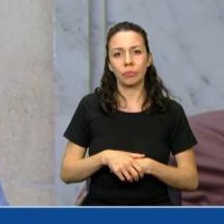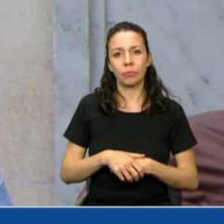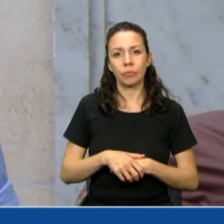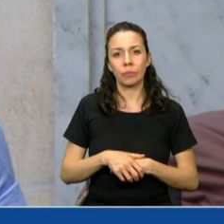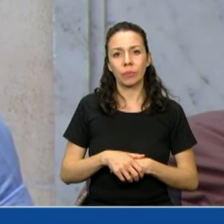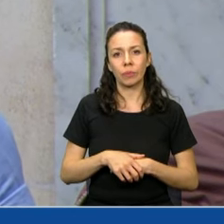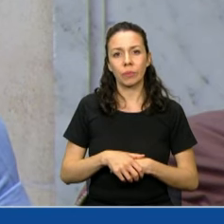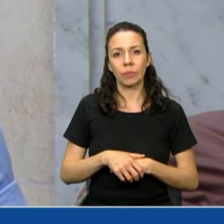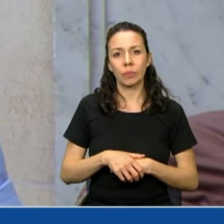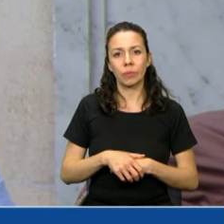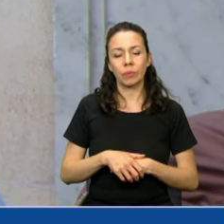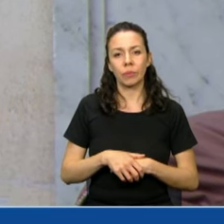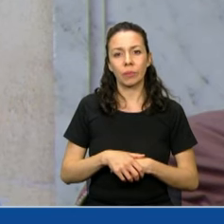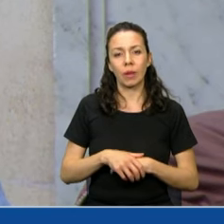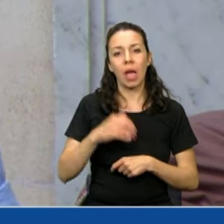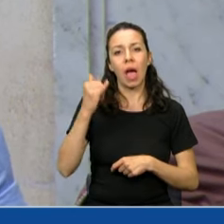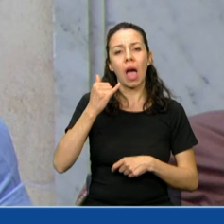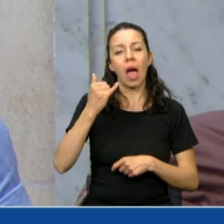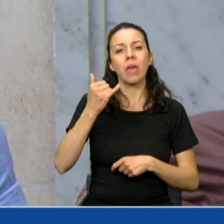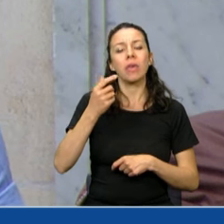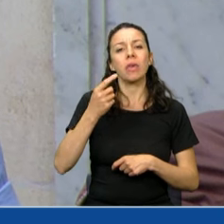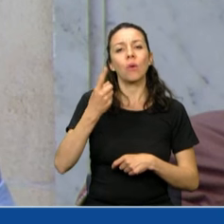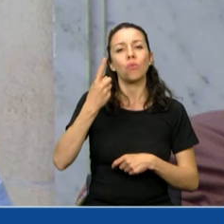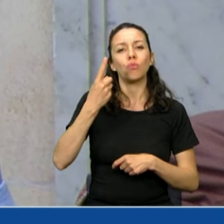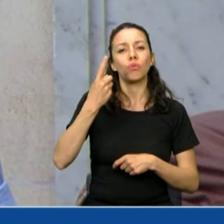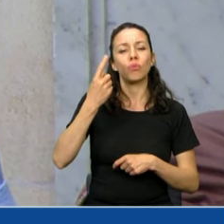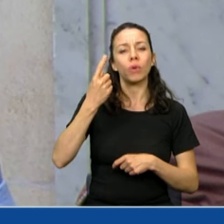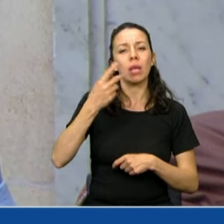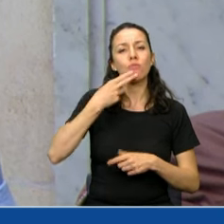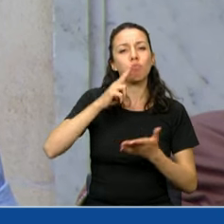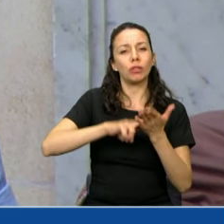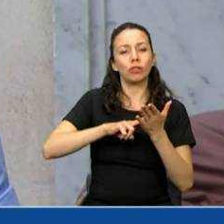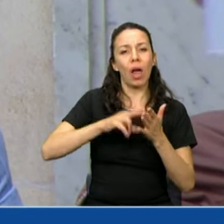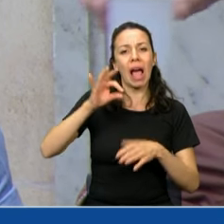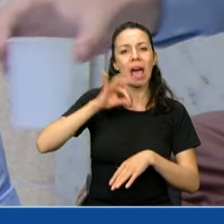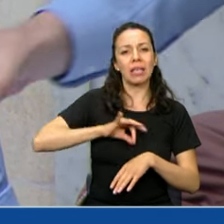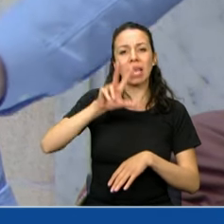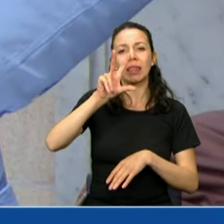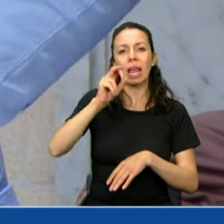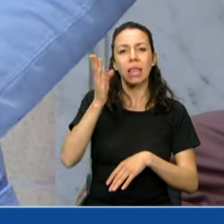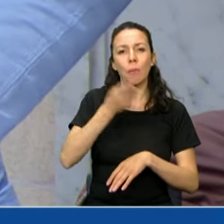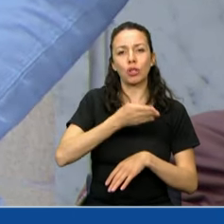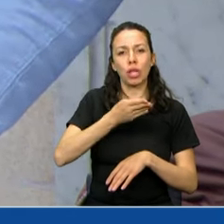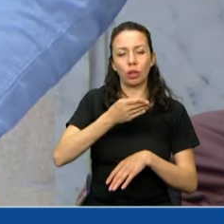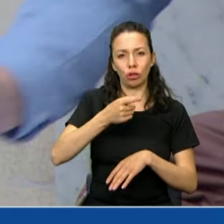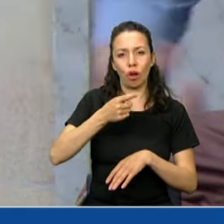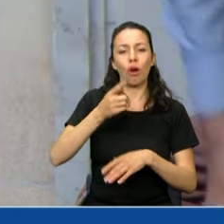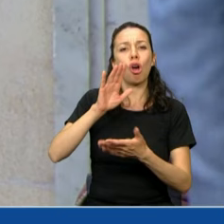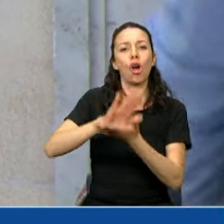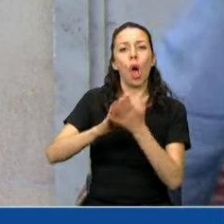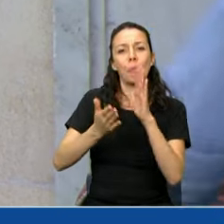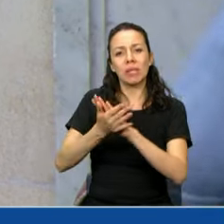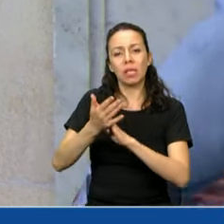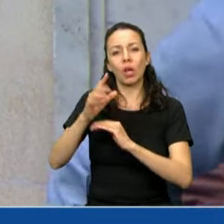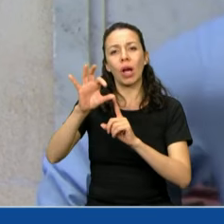IVA tiene una cuota aplicable en el impuesto a las ganancias del 30% la compensación de